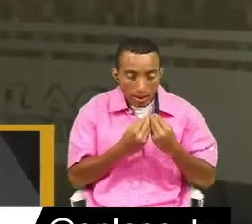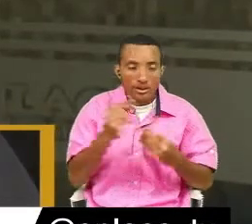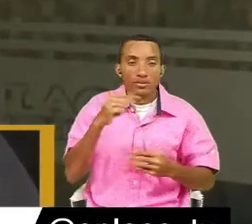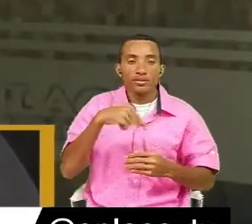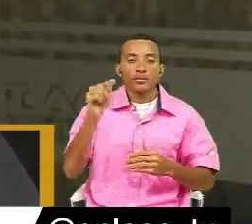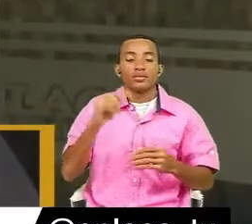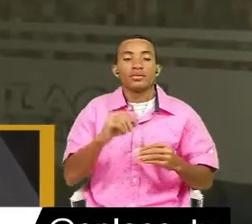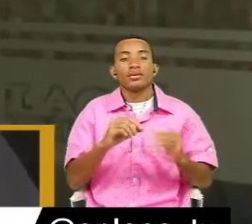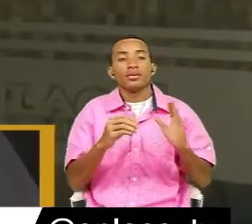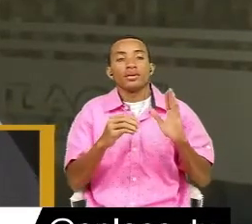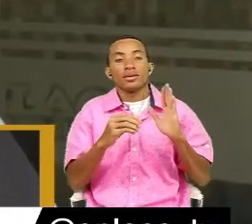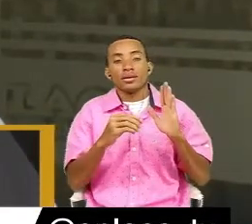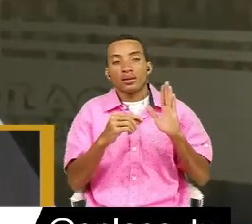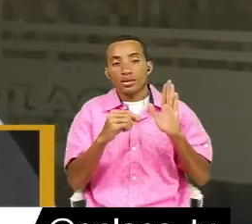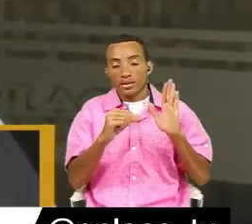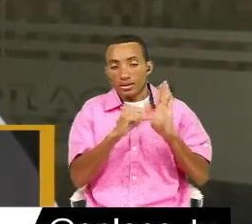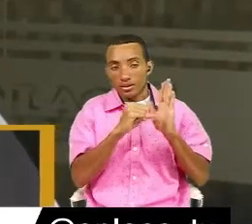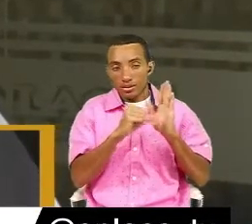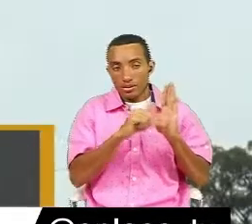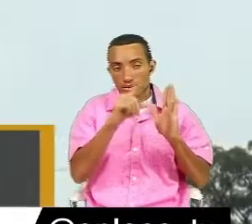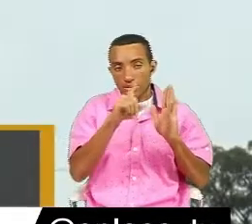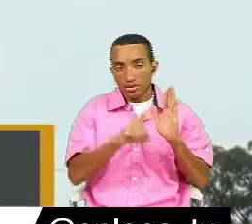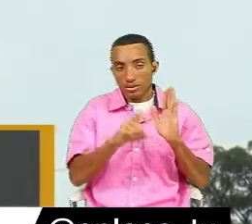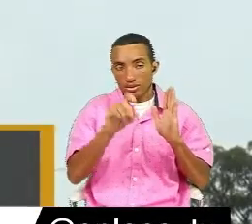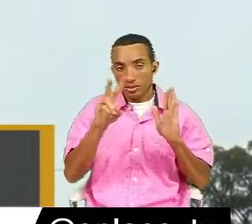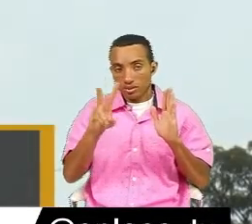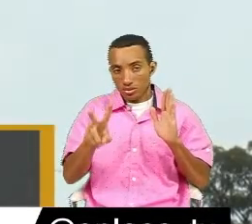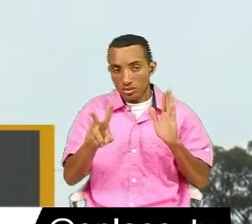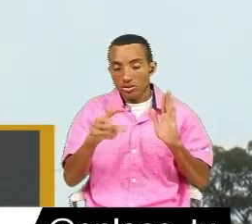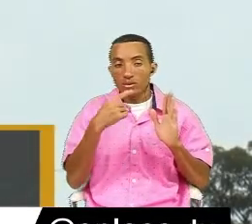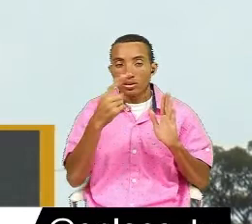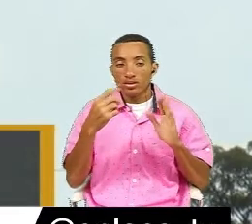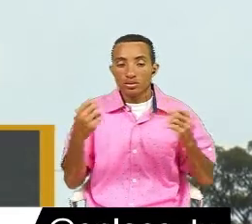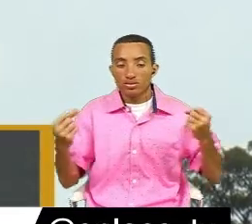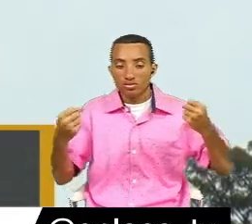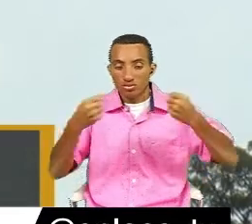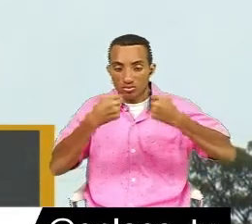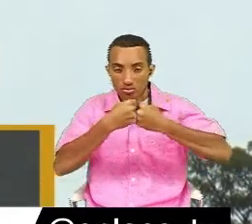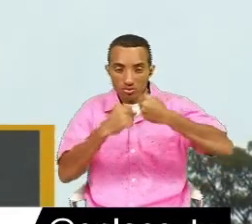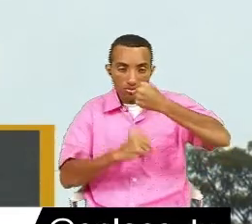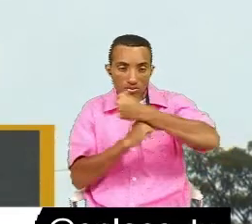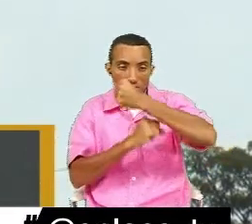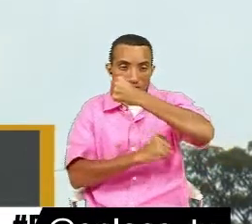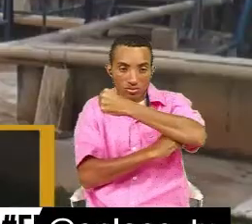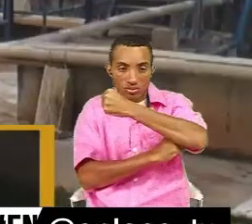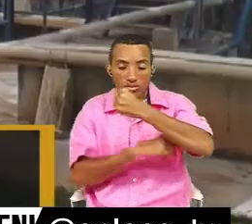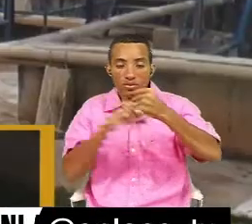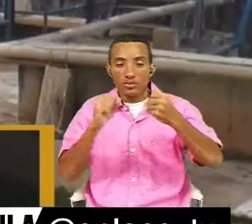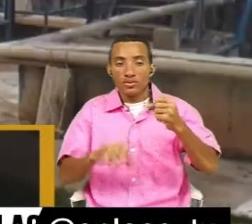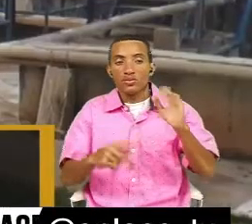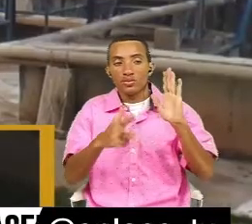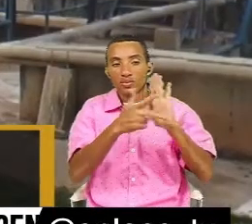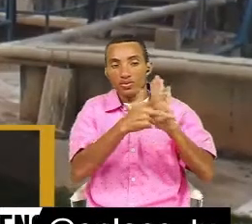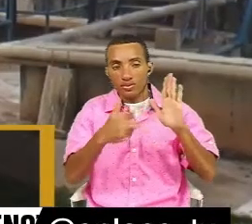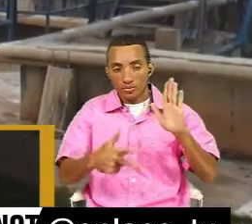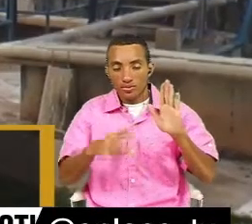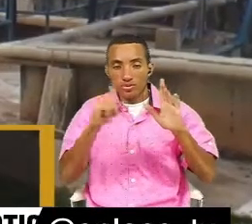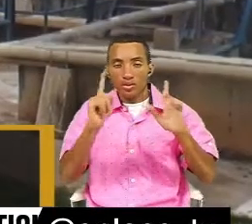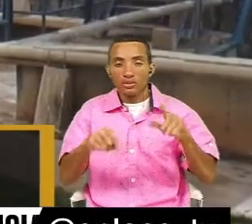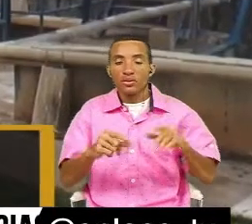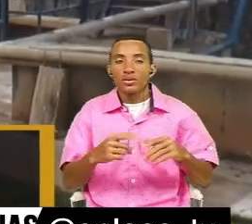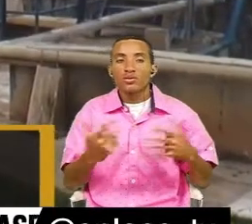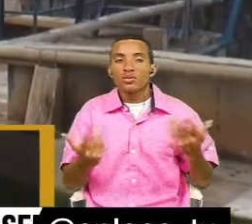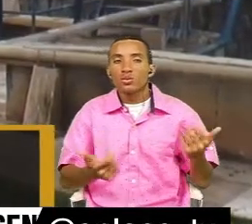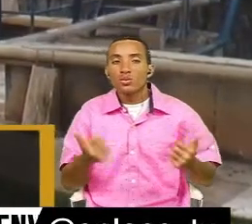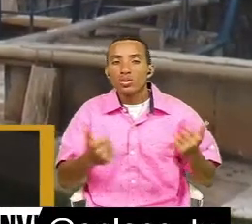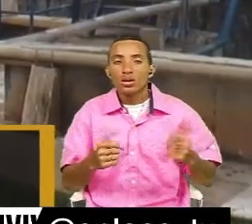artículo 6.2 del plan de desarrollo, donde habla que en un fortalecimiento institucional, administrativo y financiero Aguas de Barranca Bermeja con recursos, pero no hablan de